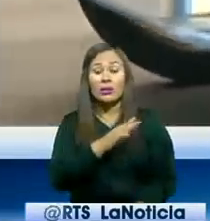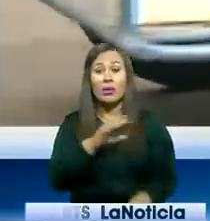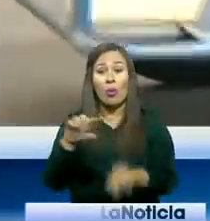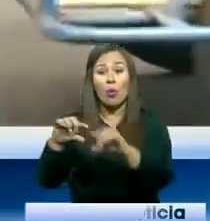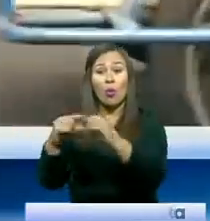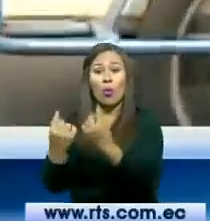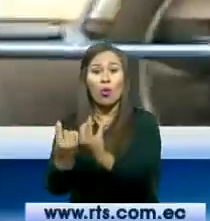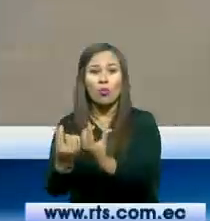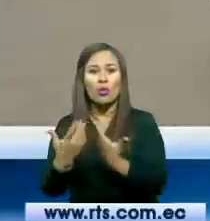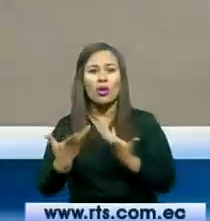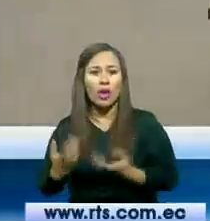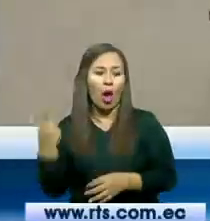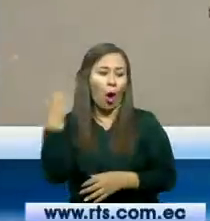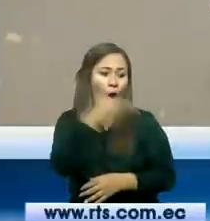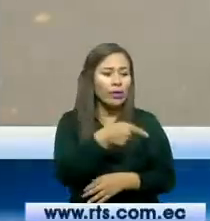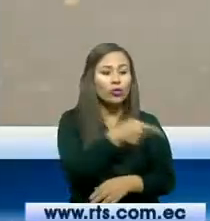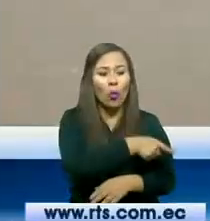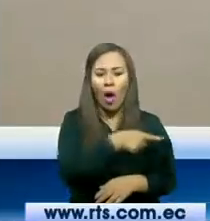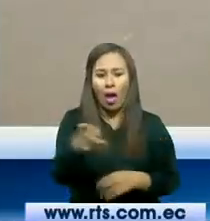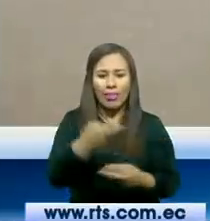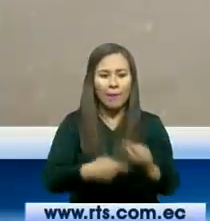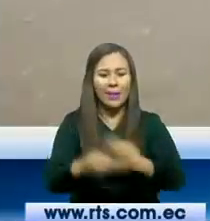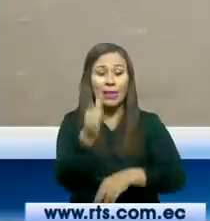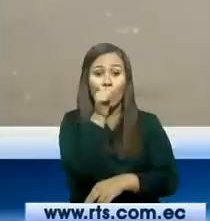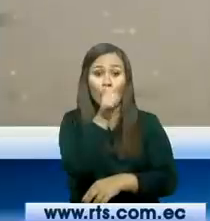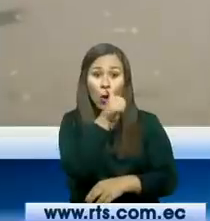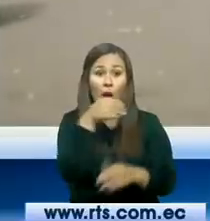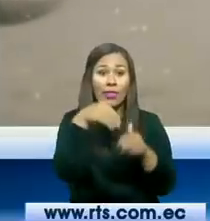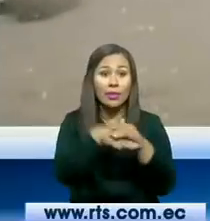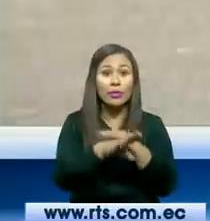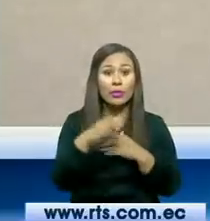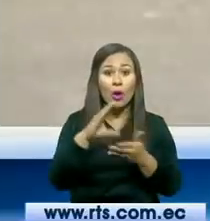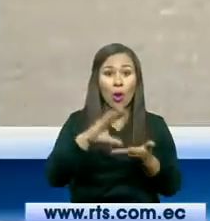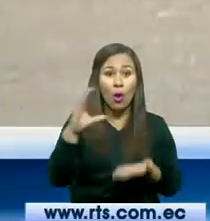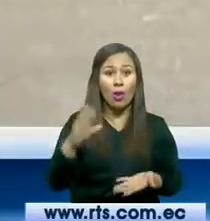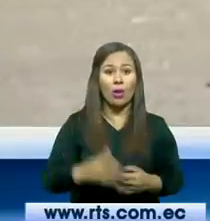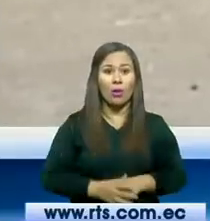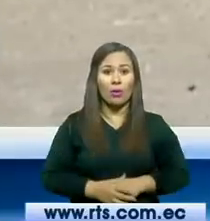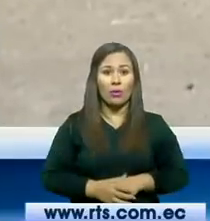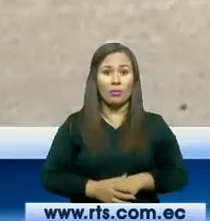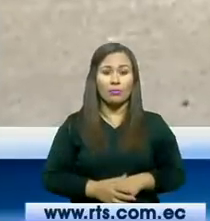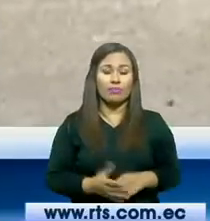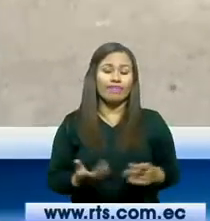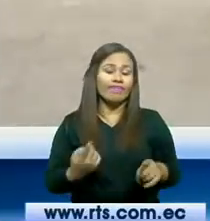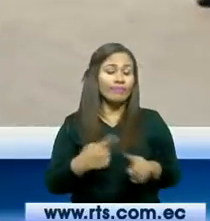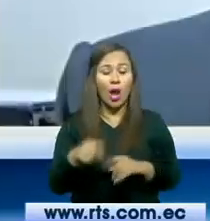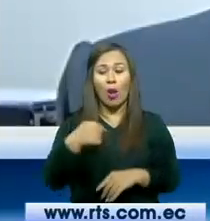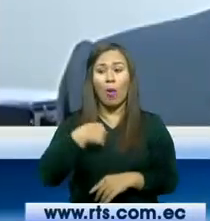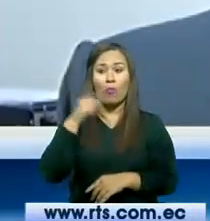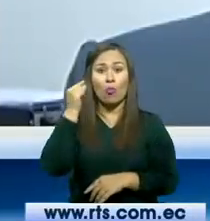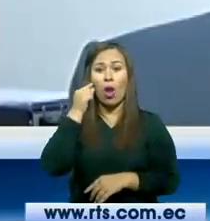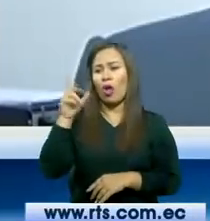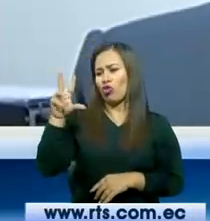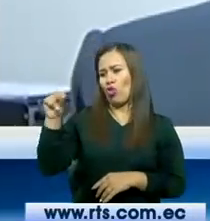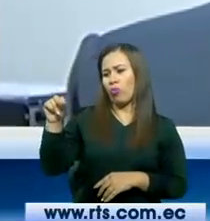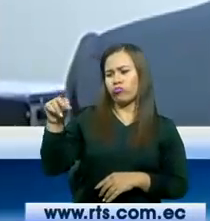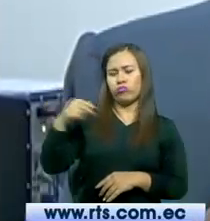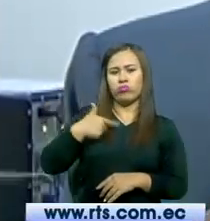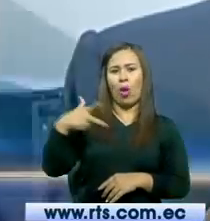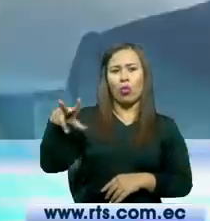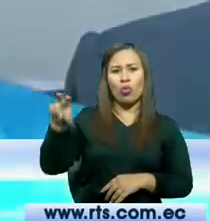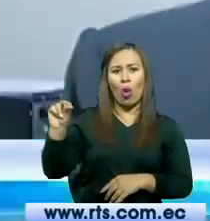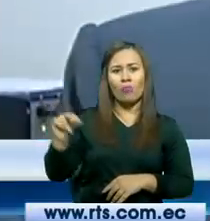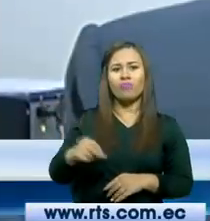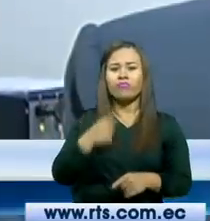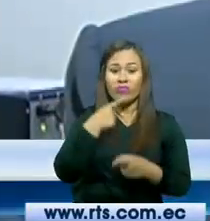obligar a su hija a que venda drogas al interior del plantel educativo. Y tras la negativa de la joven. Y en represalia a esto, pues la han